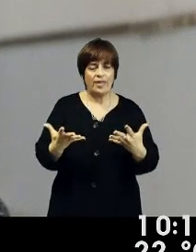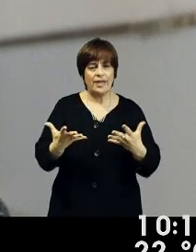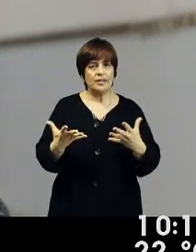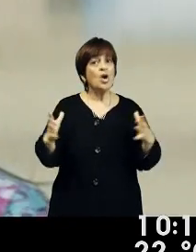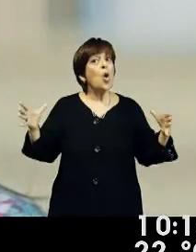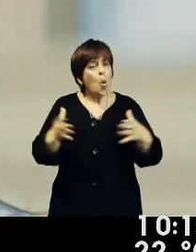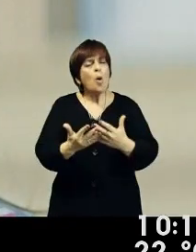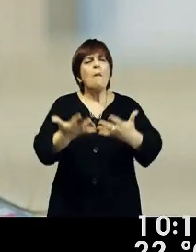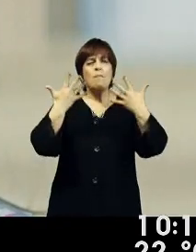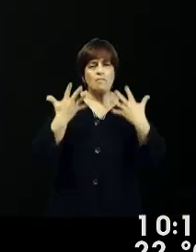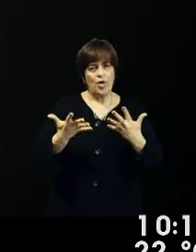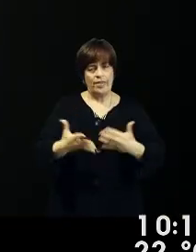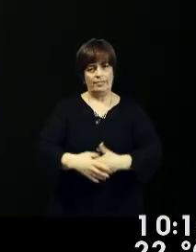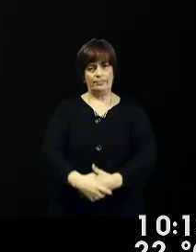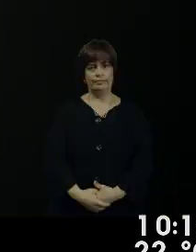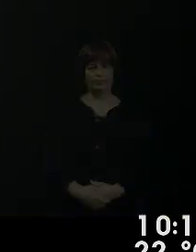Juntos podemos.